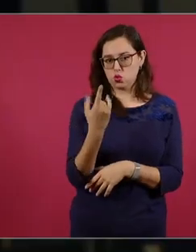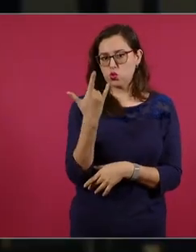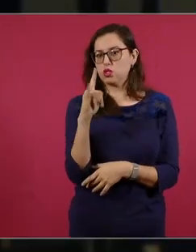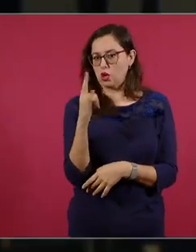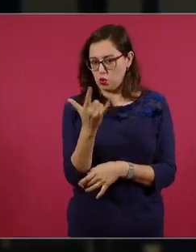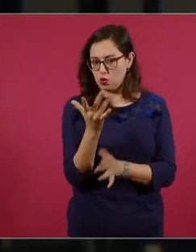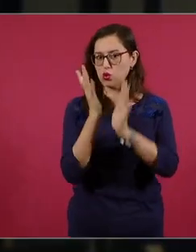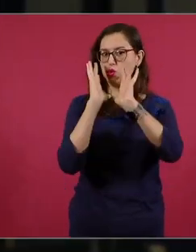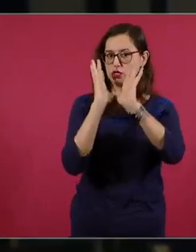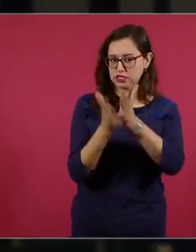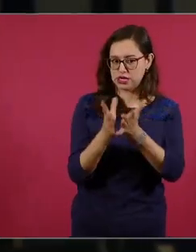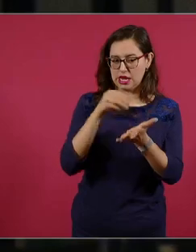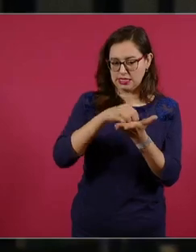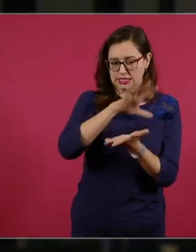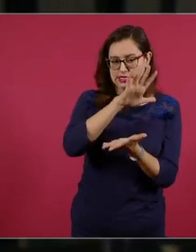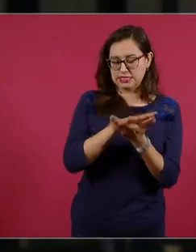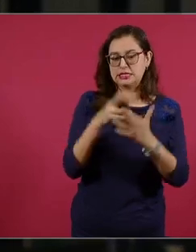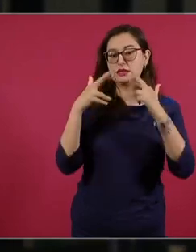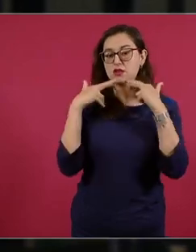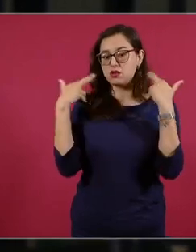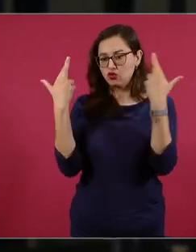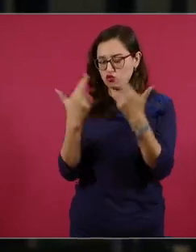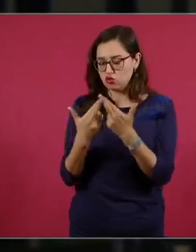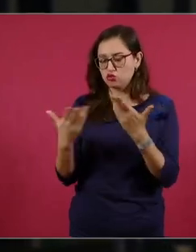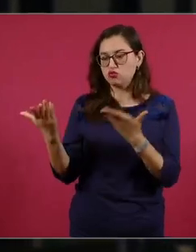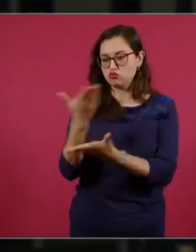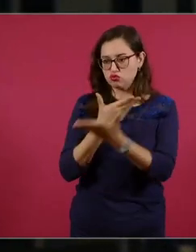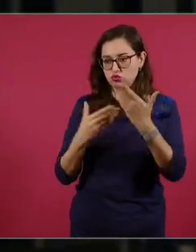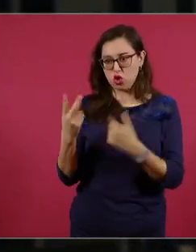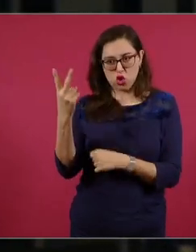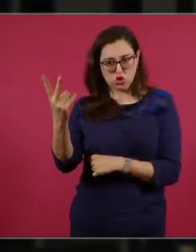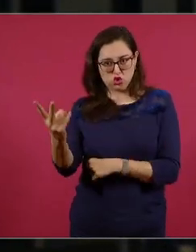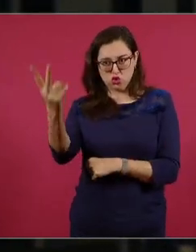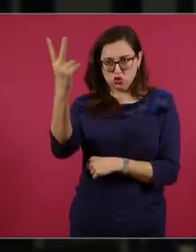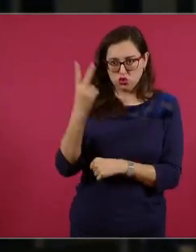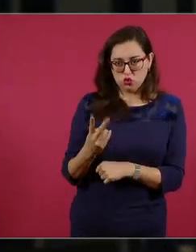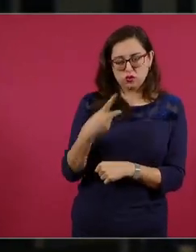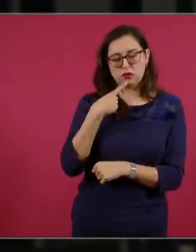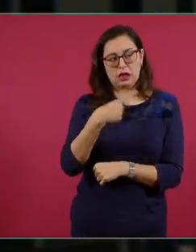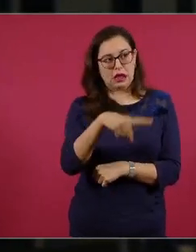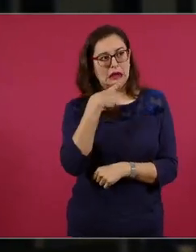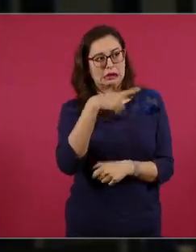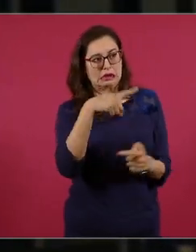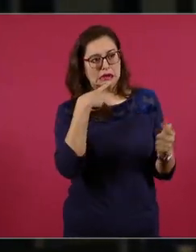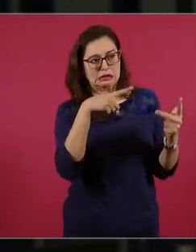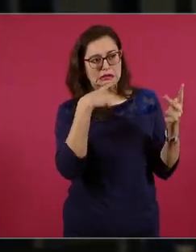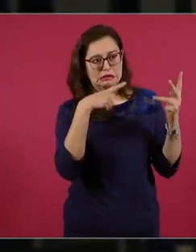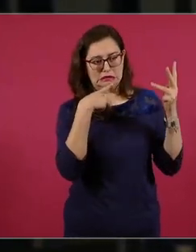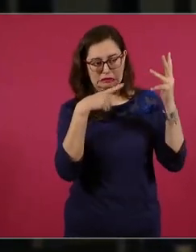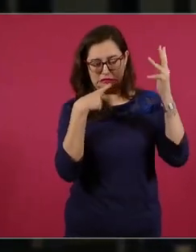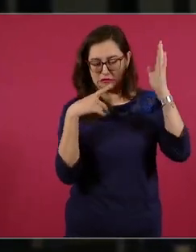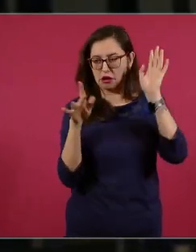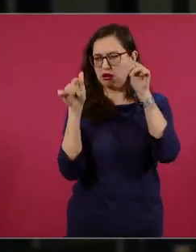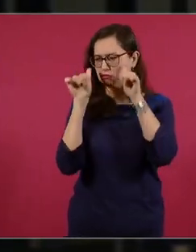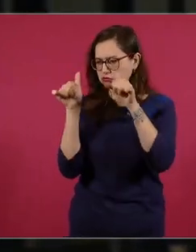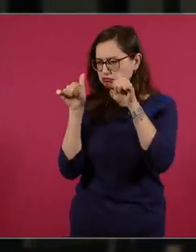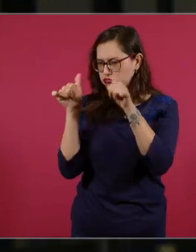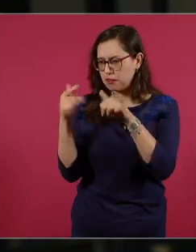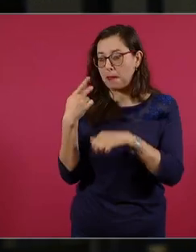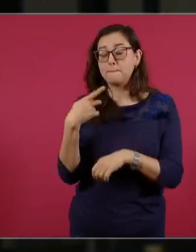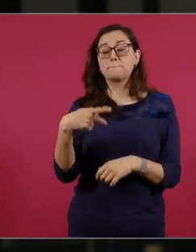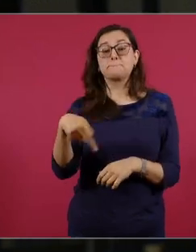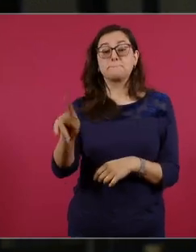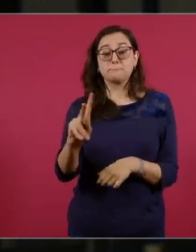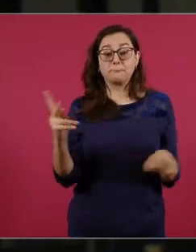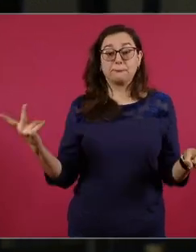el director de Conagua, donde se atendió sin ningún problema a las personas, a los quejosos. Sin embargo, ellos señalan